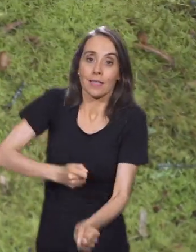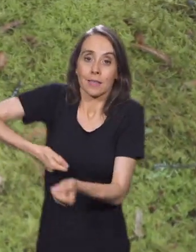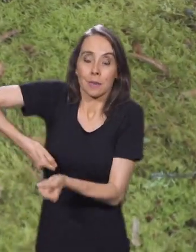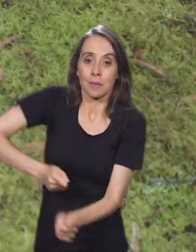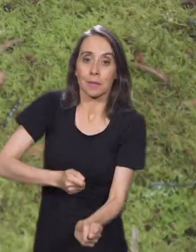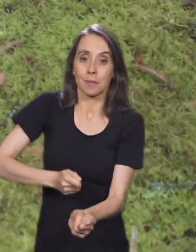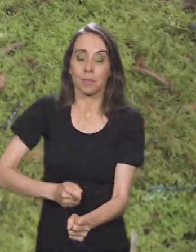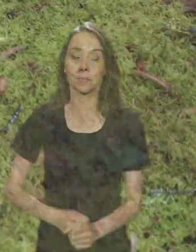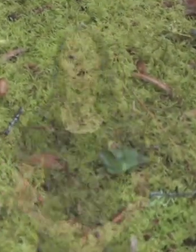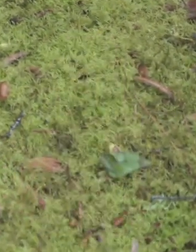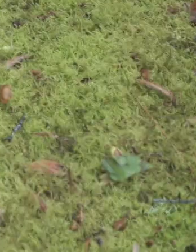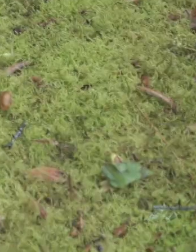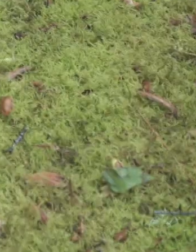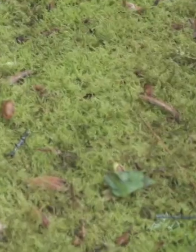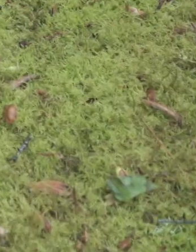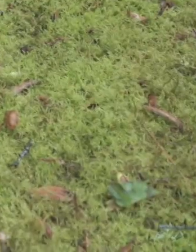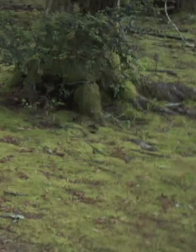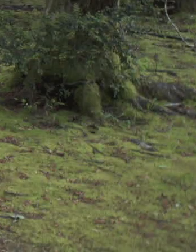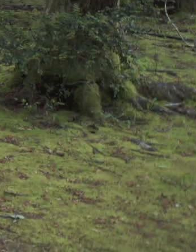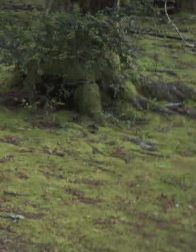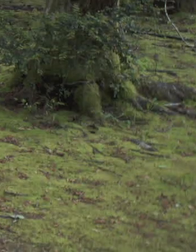Último corte, ahí está.